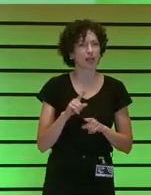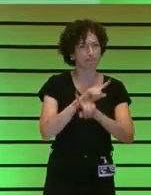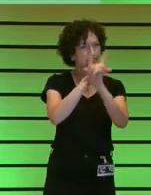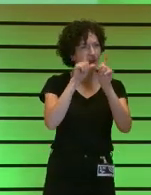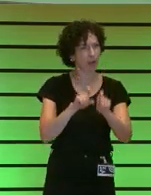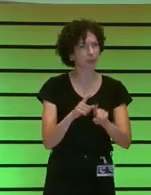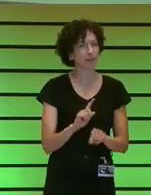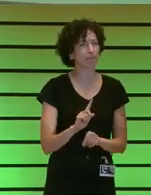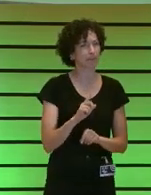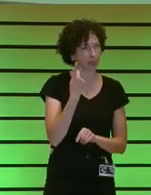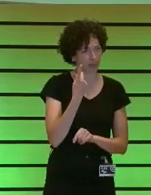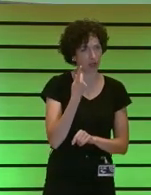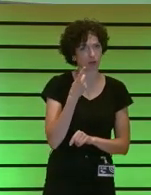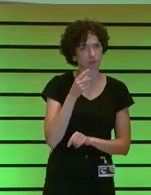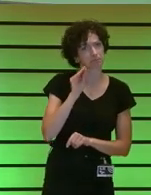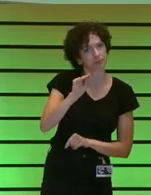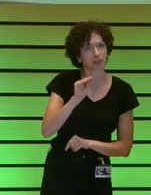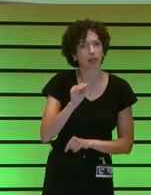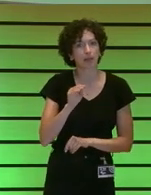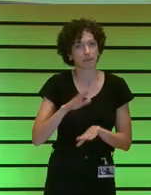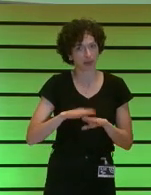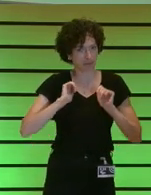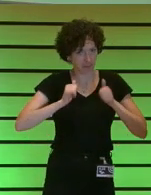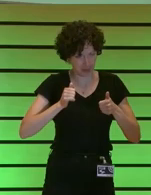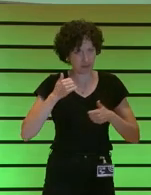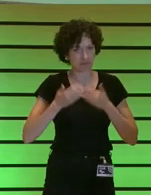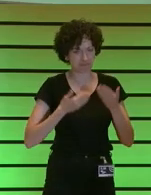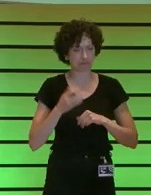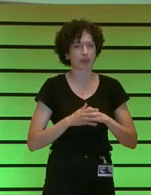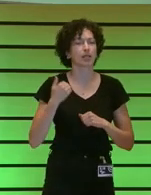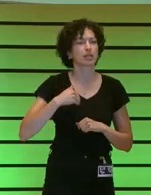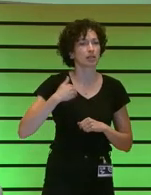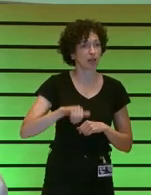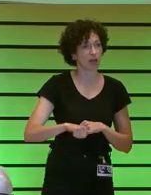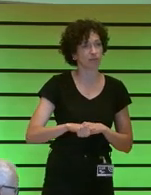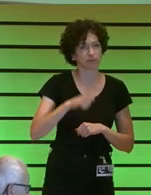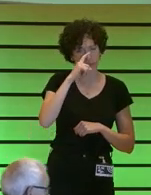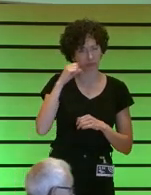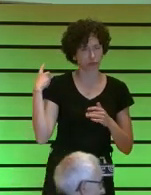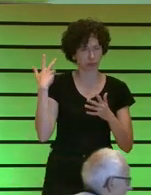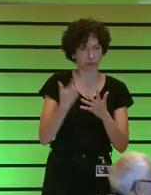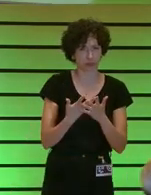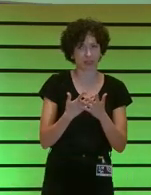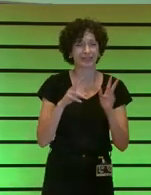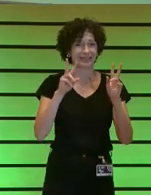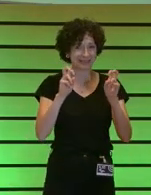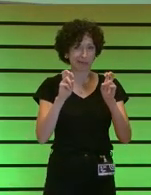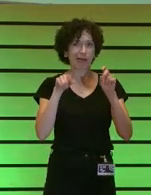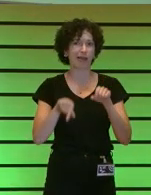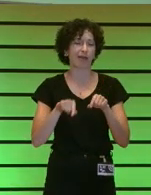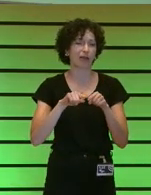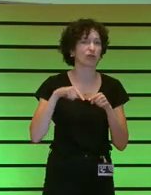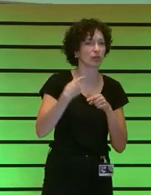pregunta para que bueno establezcamos este esta charla y vamos escuchando Durante los últimos años el discurso sobre la sobre las consecuencias